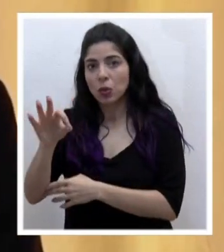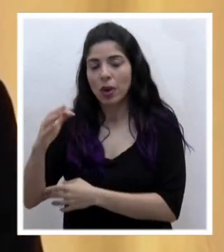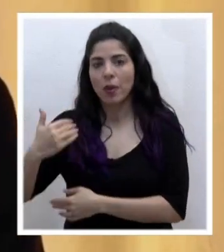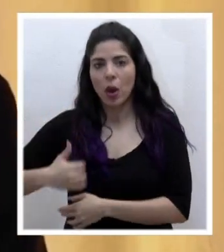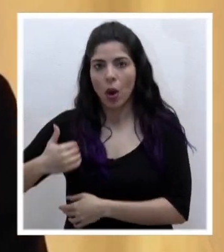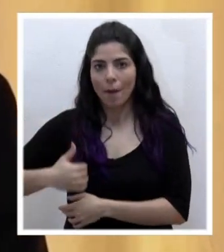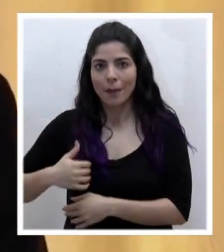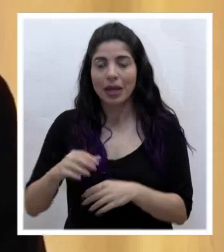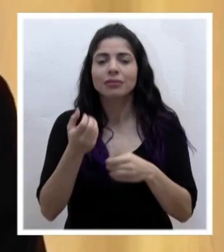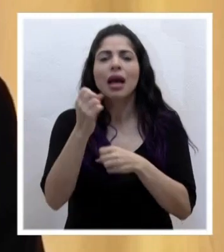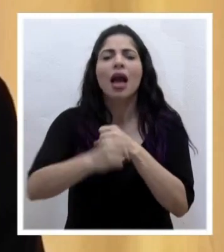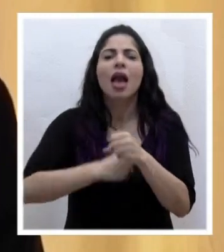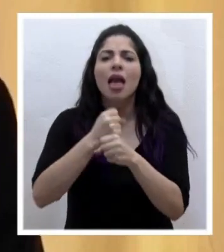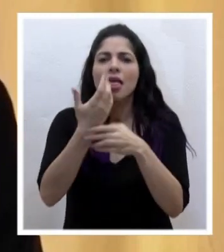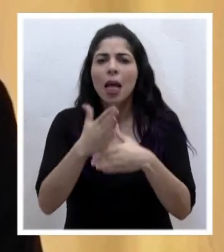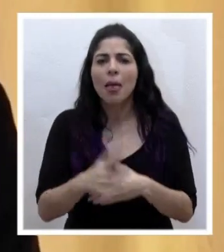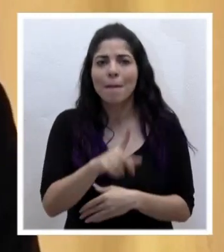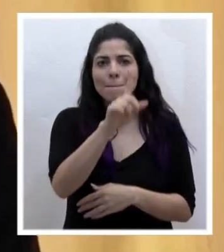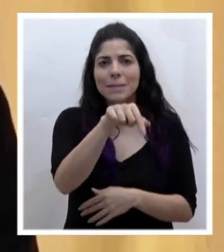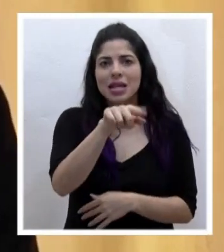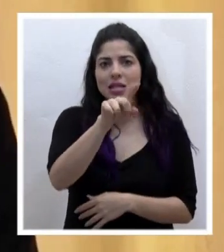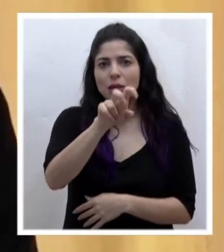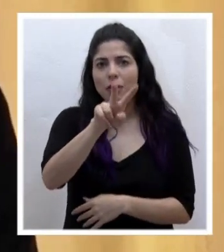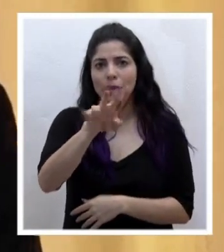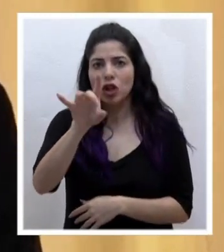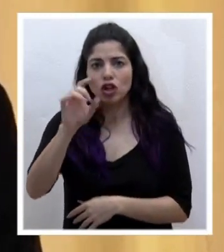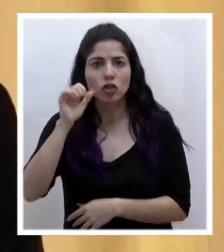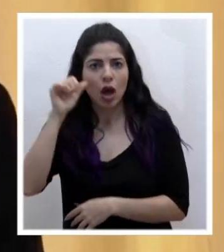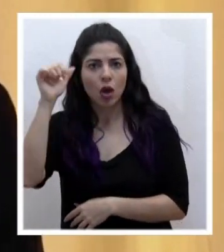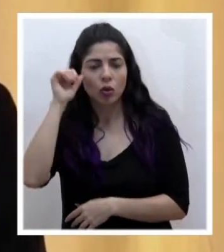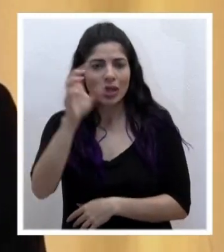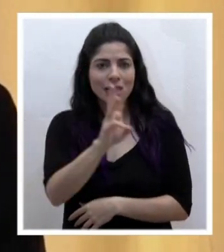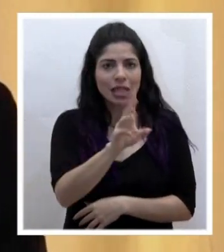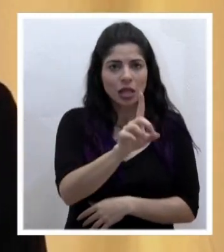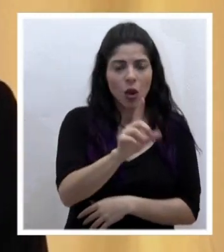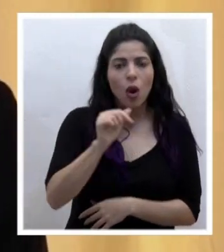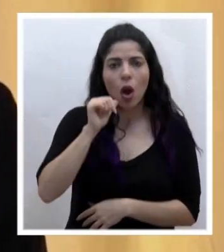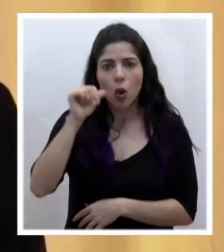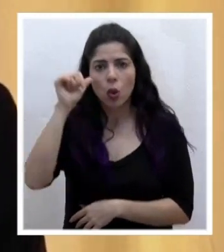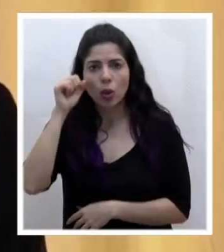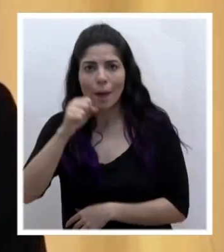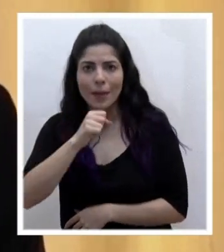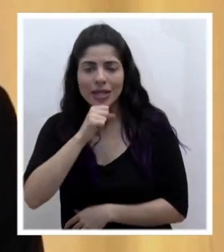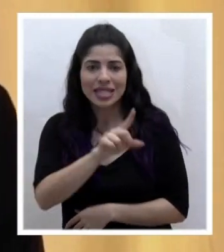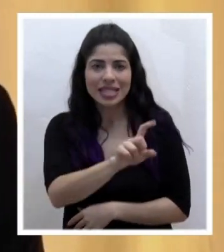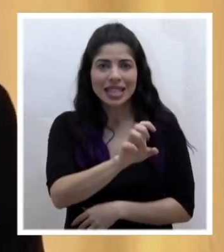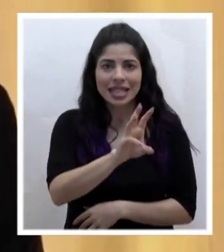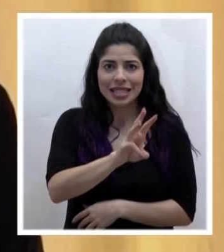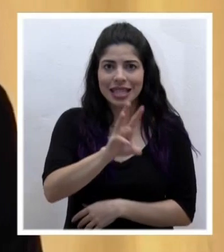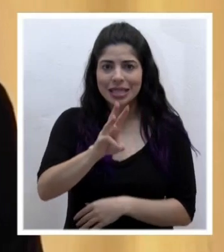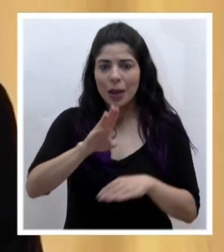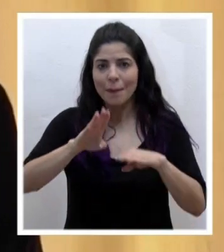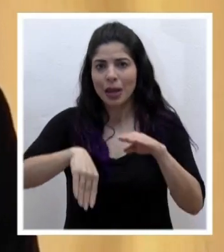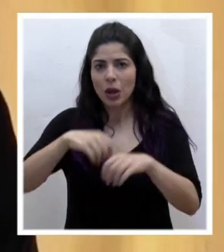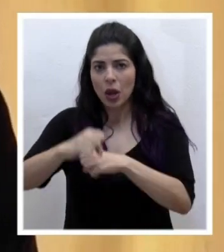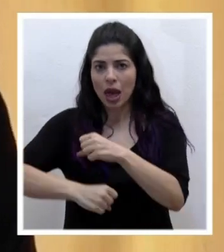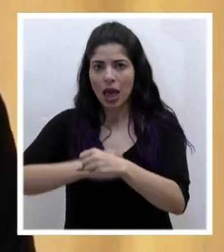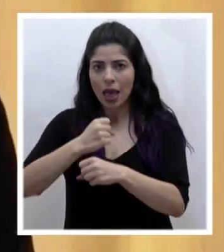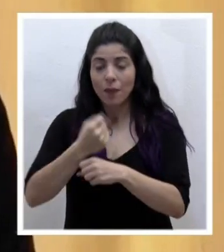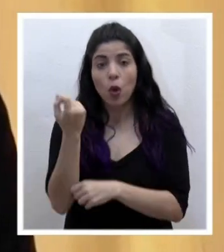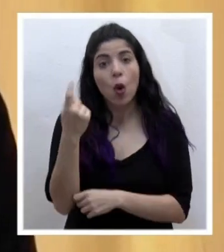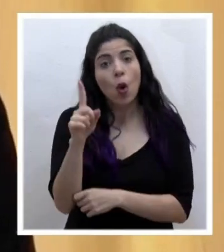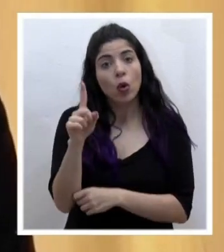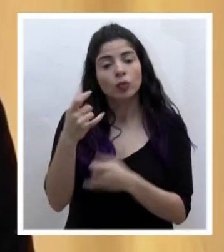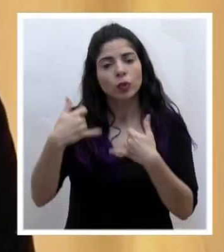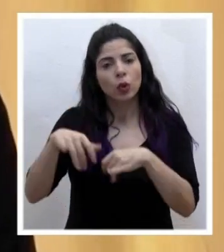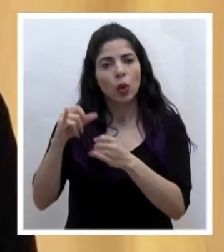son hombres. Por edad tenemos 1.128 adultos, 61 adultos mayores y 166 menores de edad. 11 de ellos se